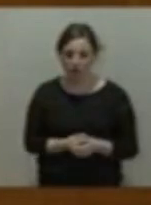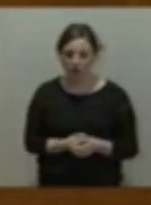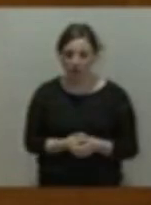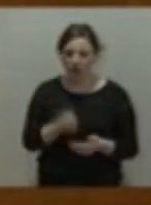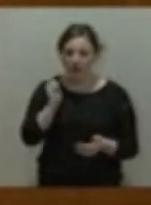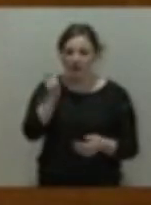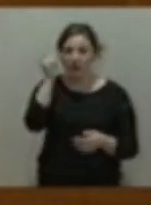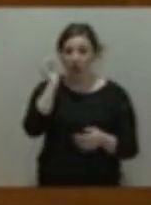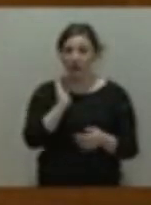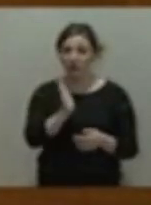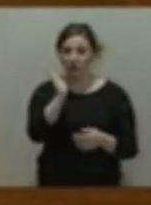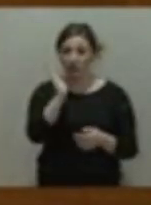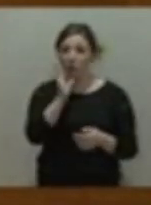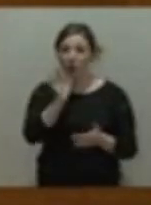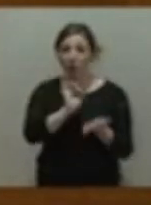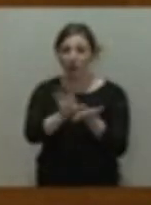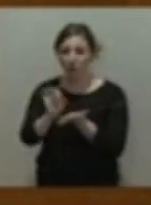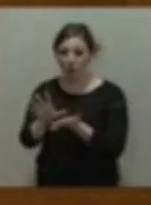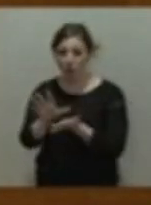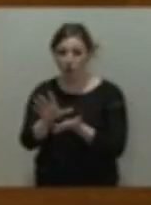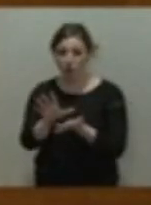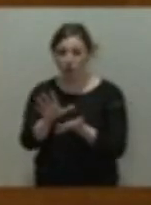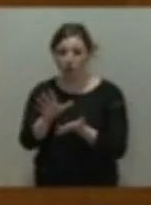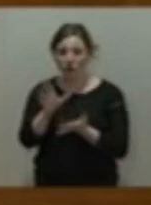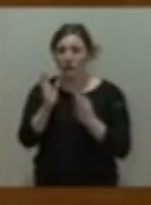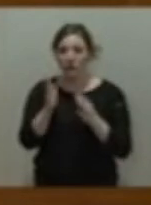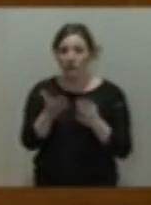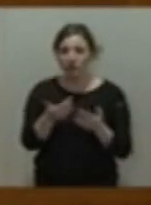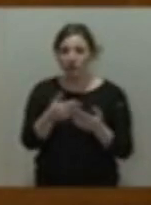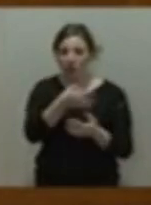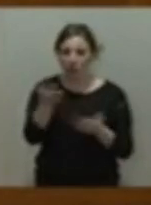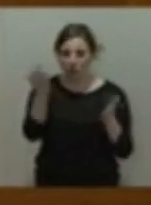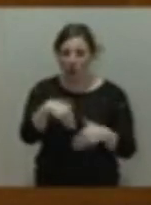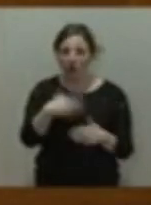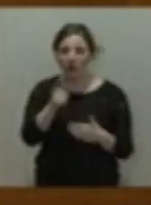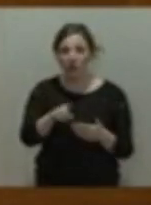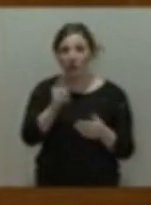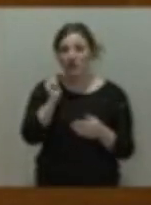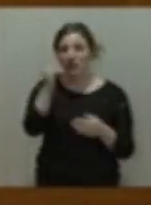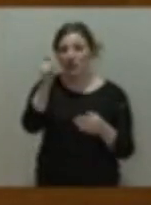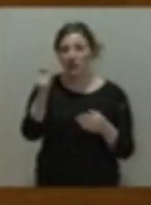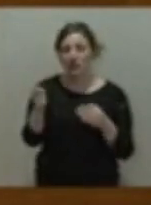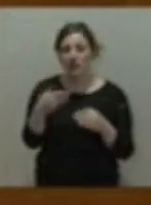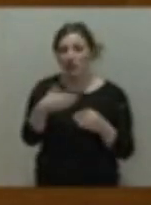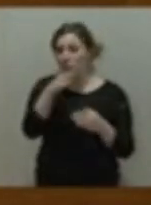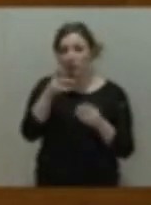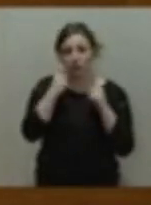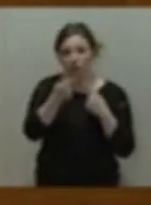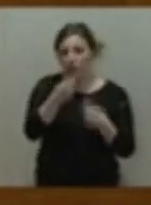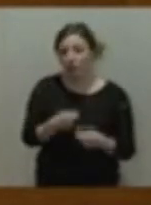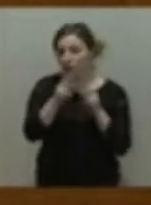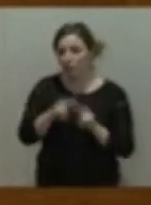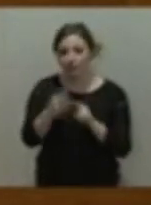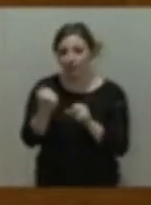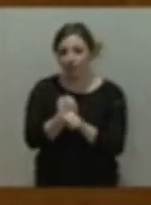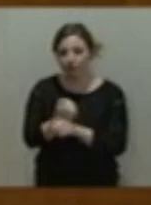Sentencias condenatorias por despidos improcedentes, falta de respeto a los acuerdos en materia de jubilación parcial, sentencias desfavorables a inspección de trabajo por incumplimiento de la normativa